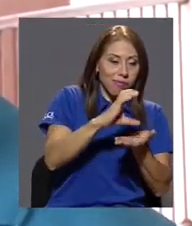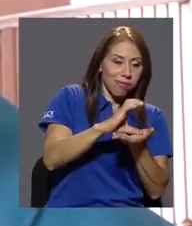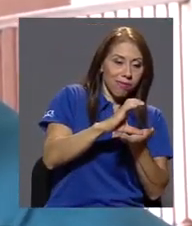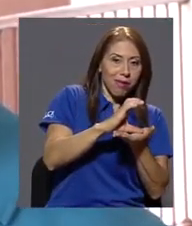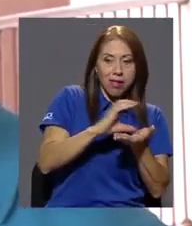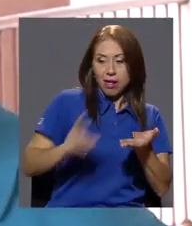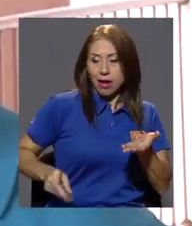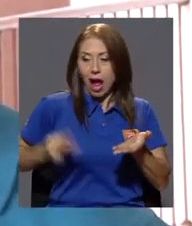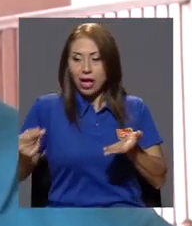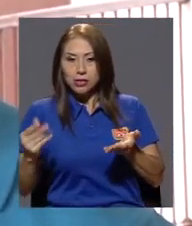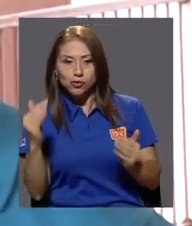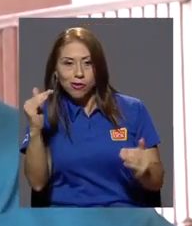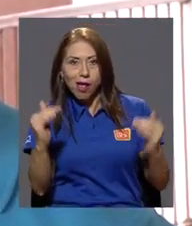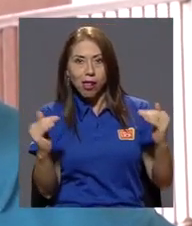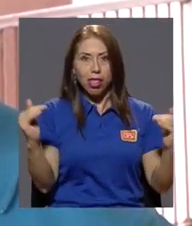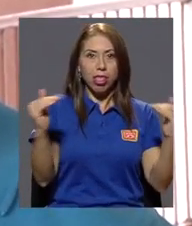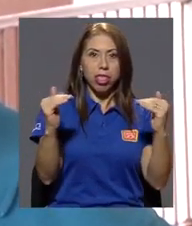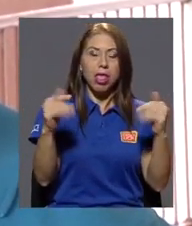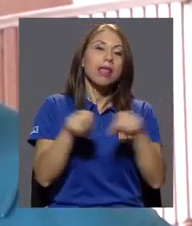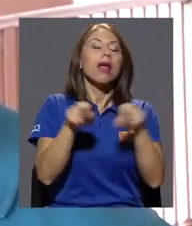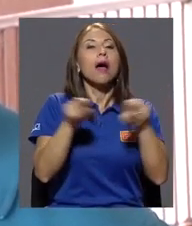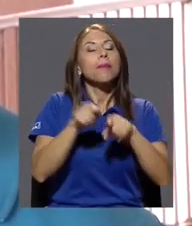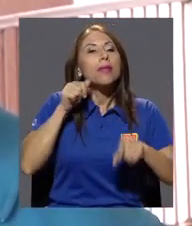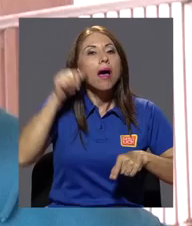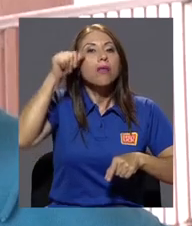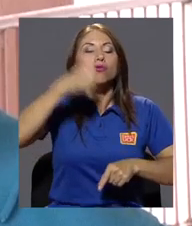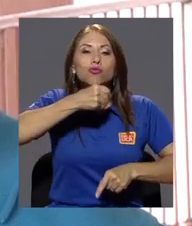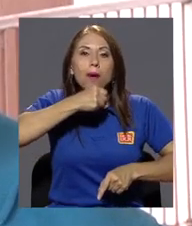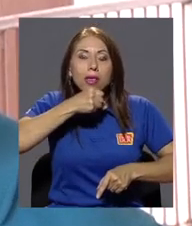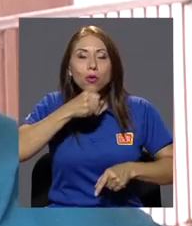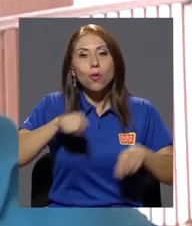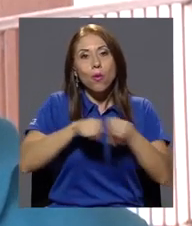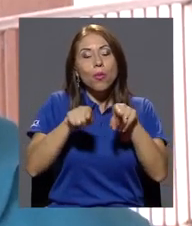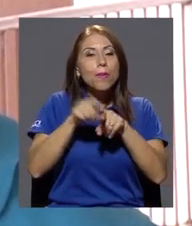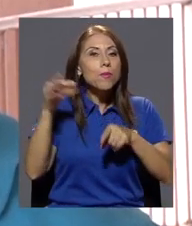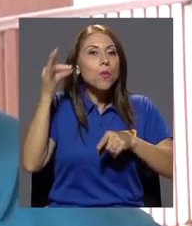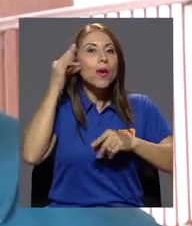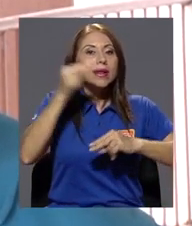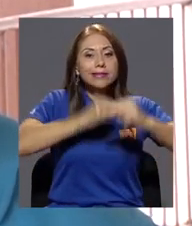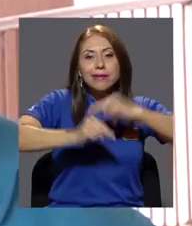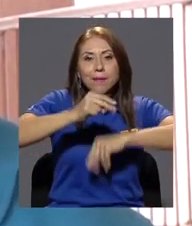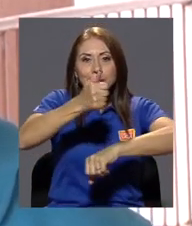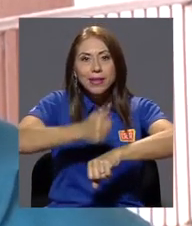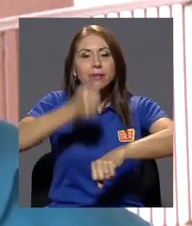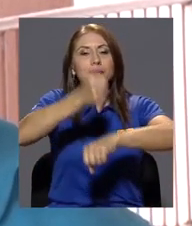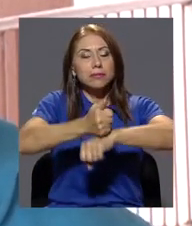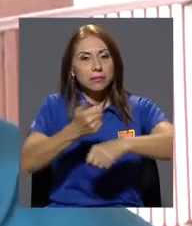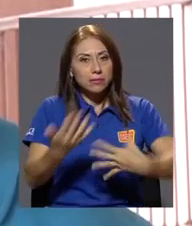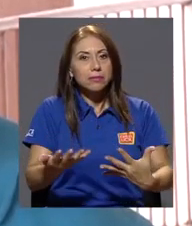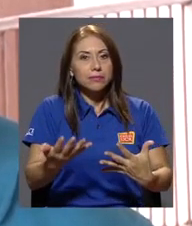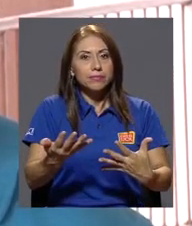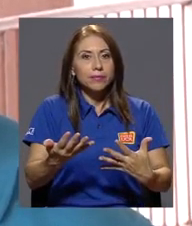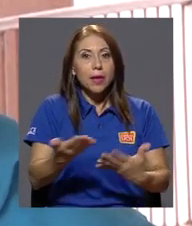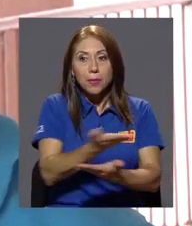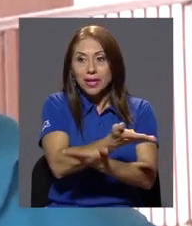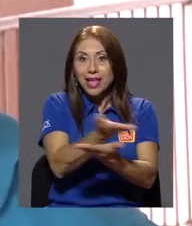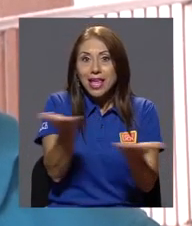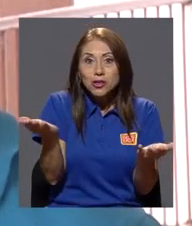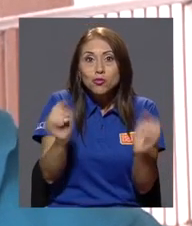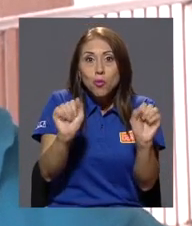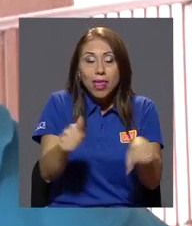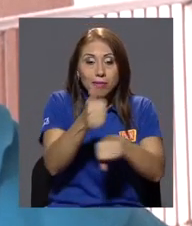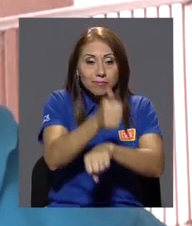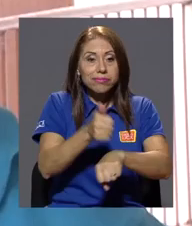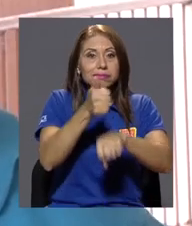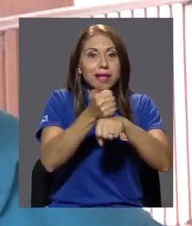haber un equilibrio, en adultos mayores, en mujeres emprendedoras, buscando pues crear